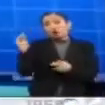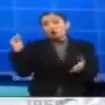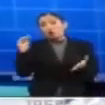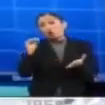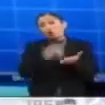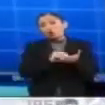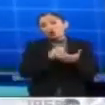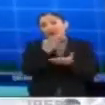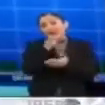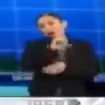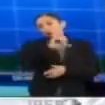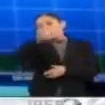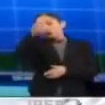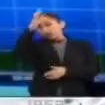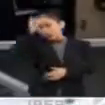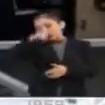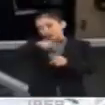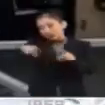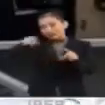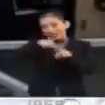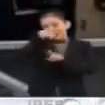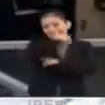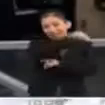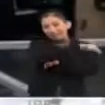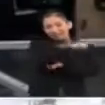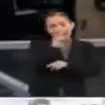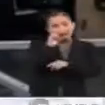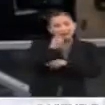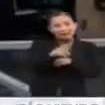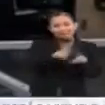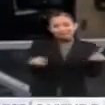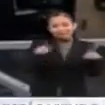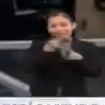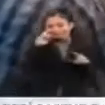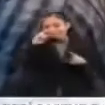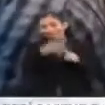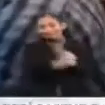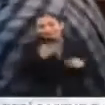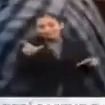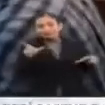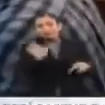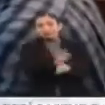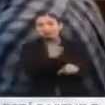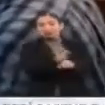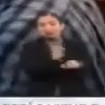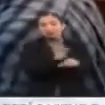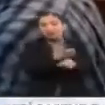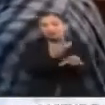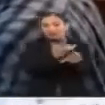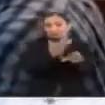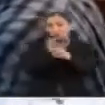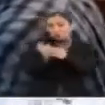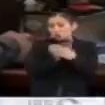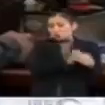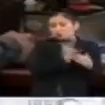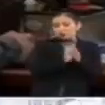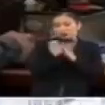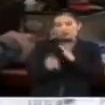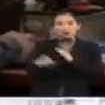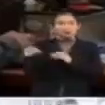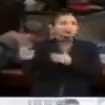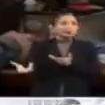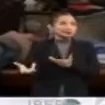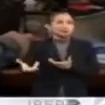puesta en marcha de otros acuerdos que han variado por la perspectiva proteccionista de los Estados Unidos, como lo es,